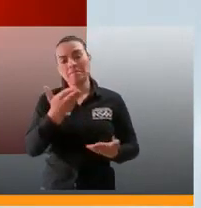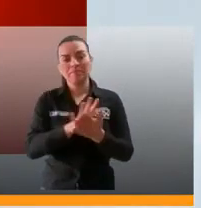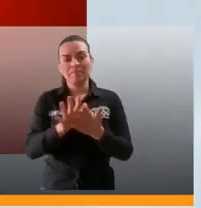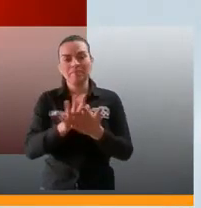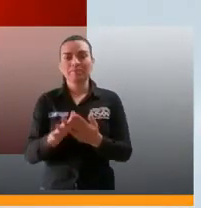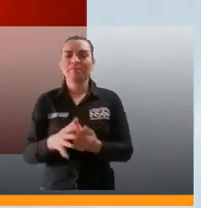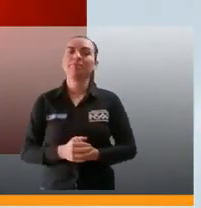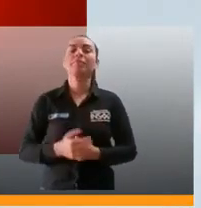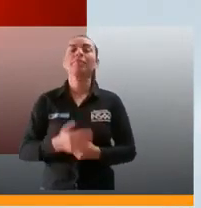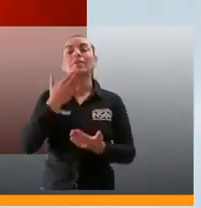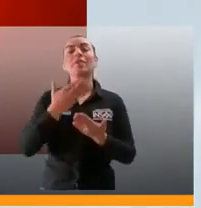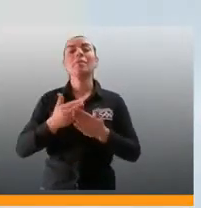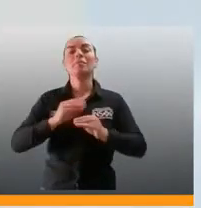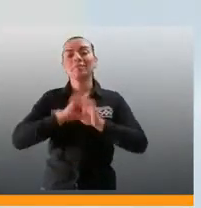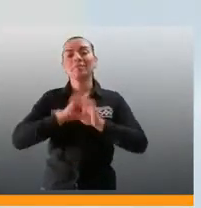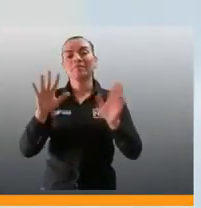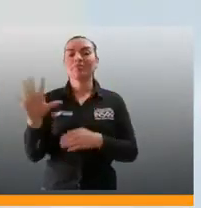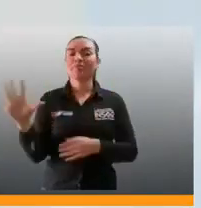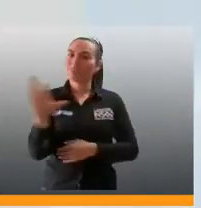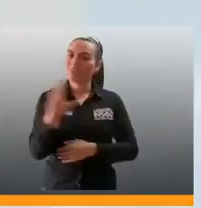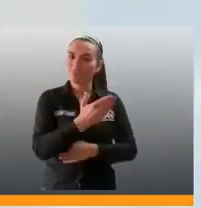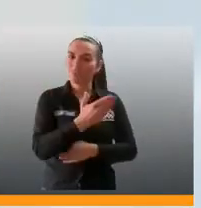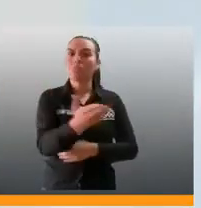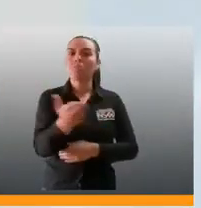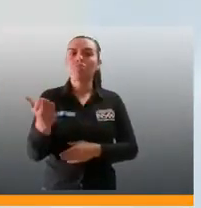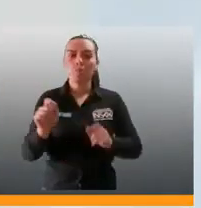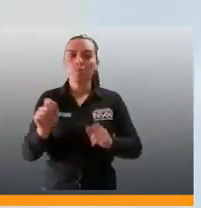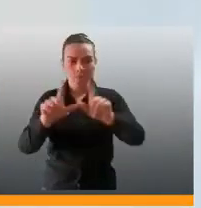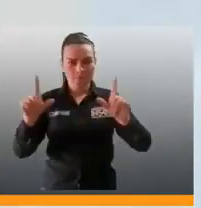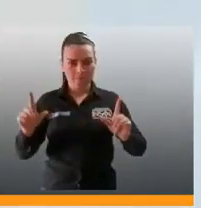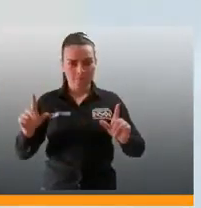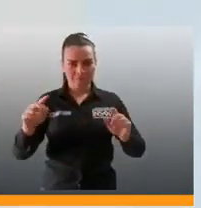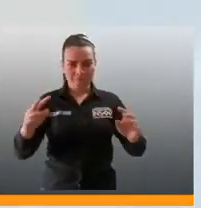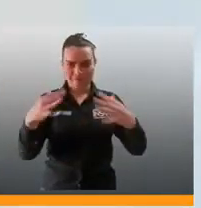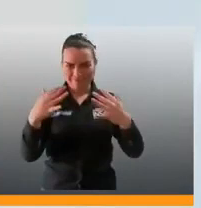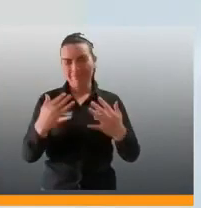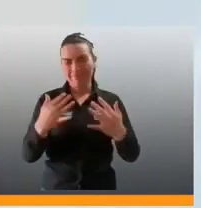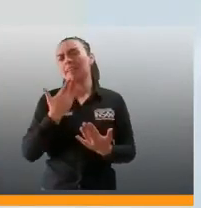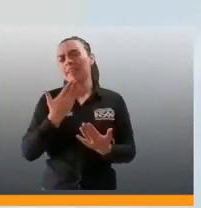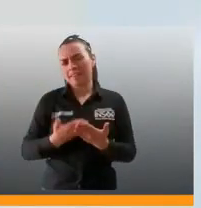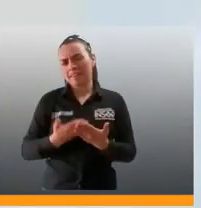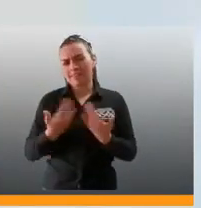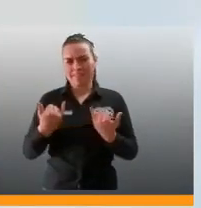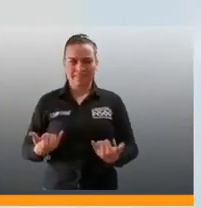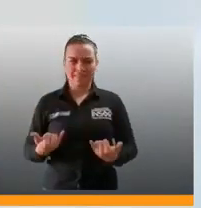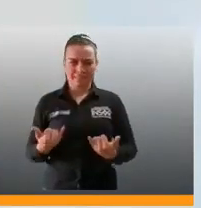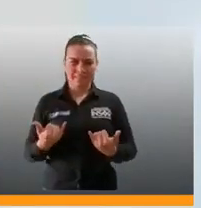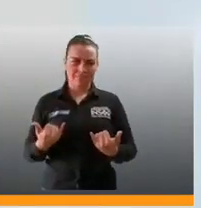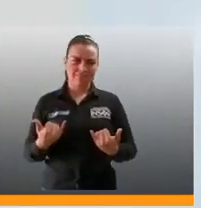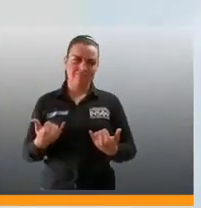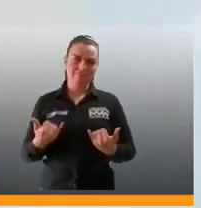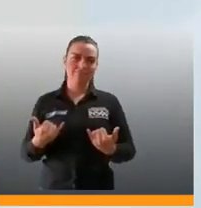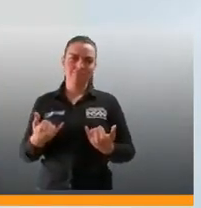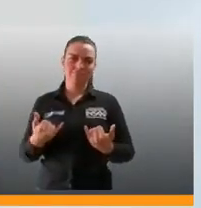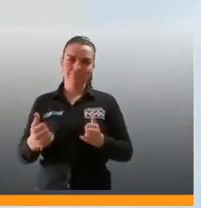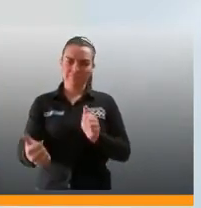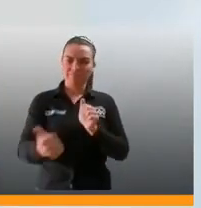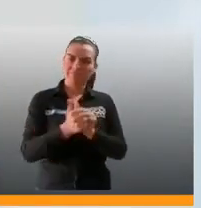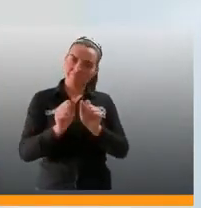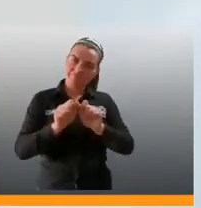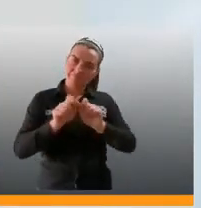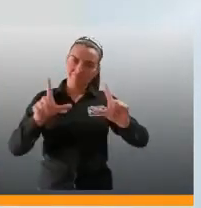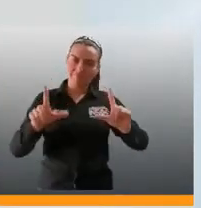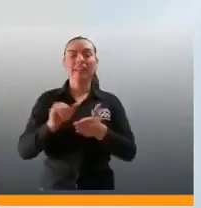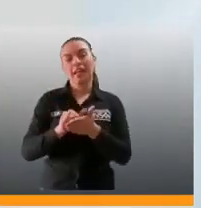muy buenos días para todos los que están conectados al panel. Muchas gracias, pues, por acompañarnos en este espacio. Pues inicialmente quiero hacer